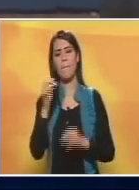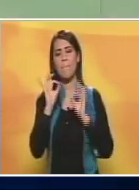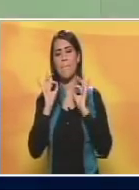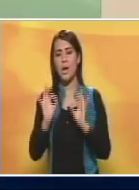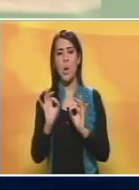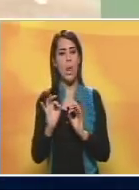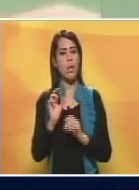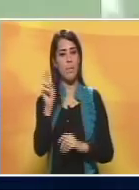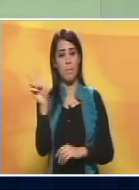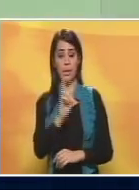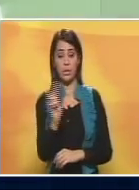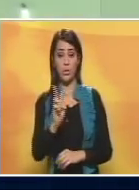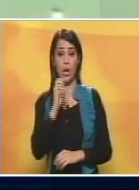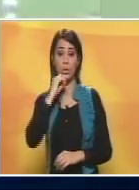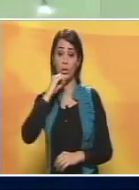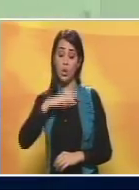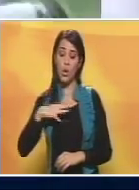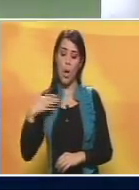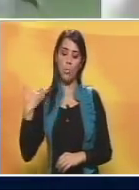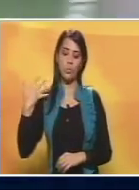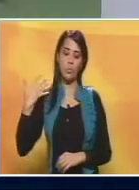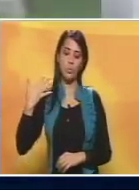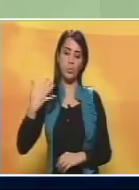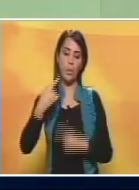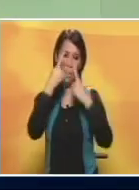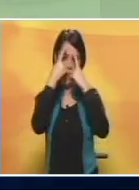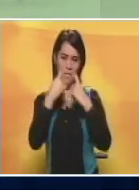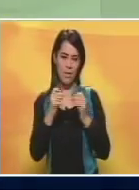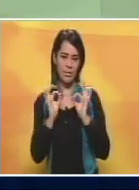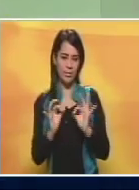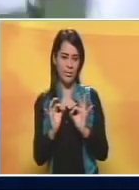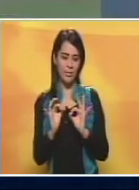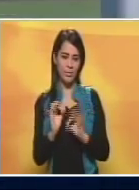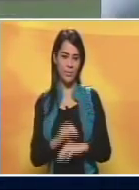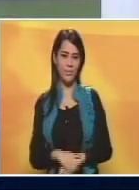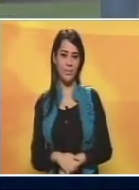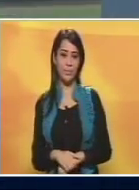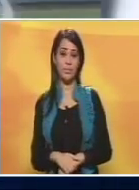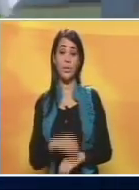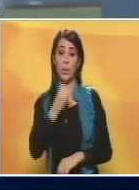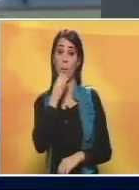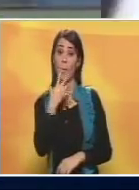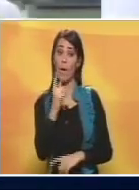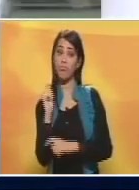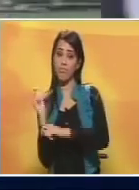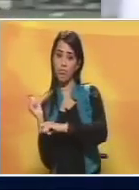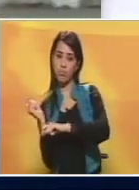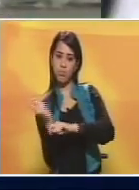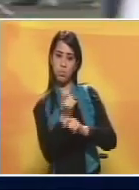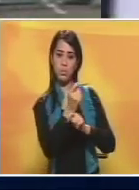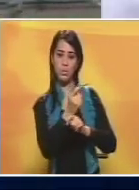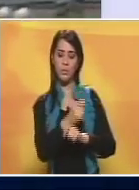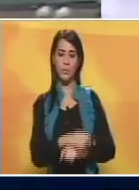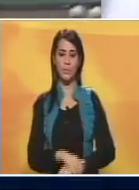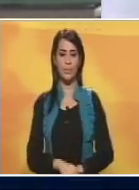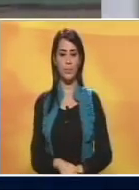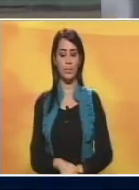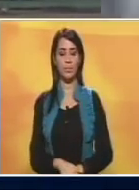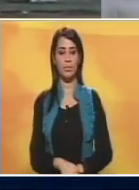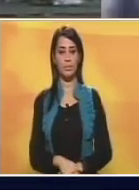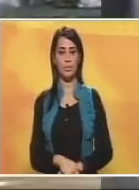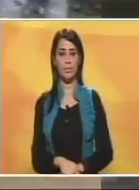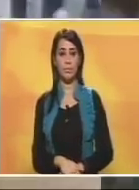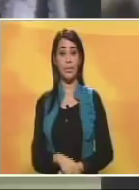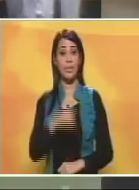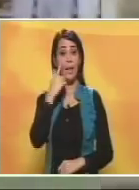shortstop venezolanos en la historia y se destacó siempre con el guante y fue un buen bateador. Sus números enaltecen